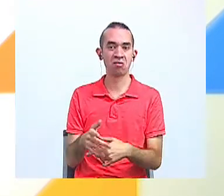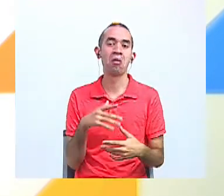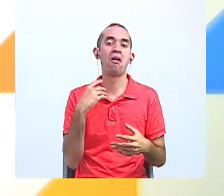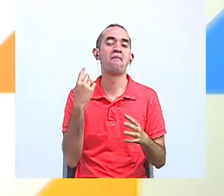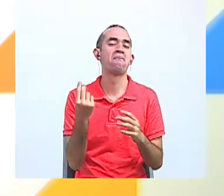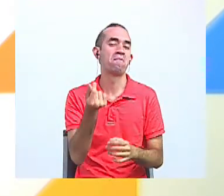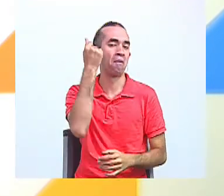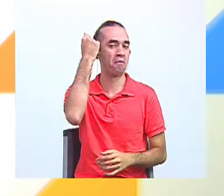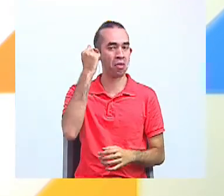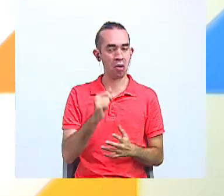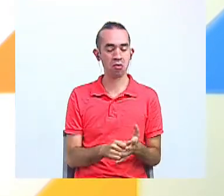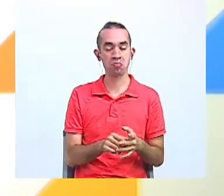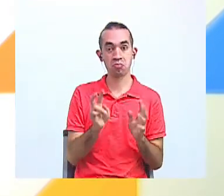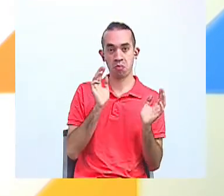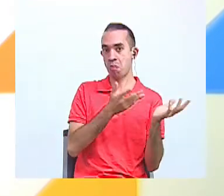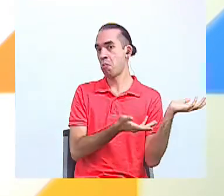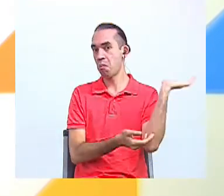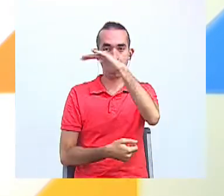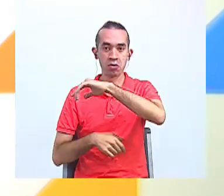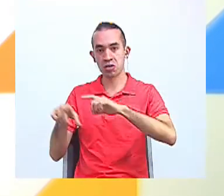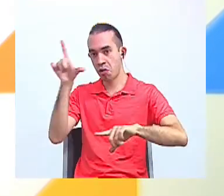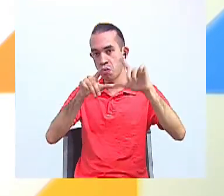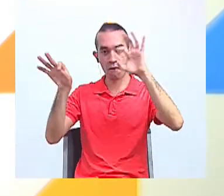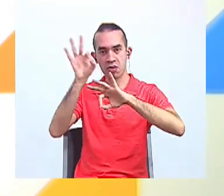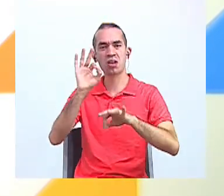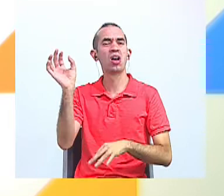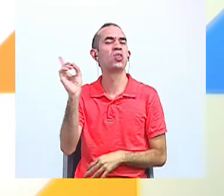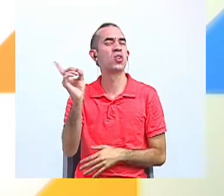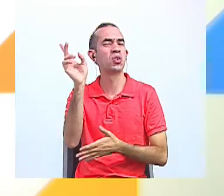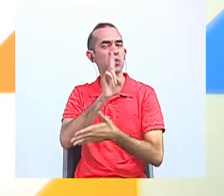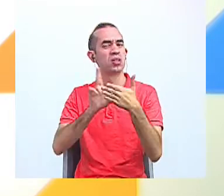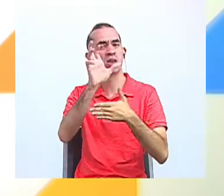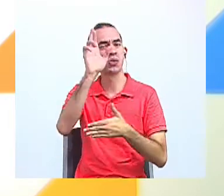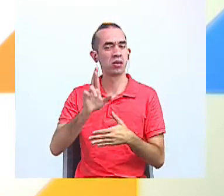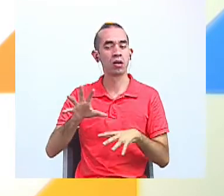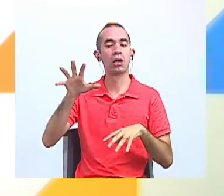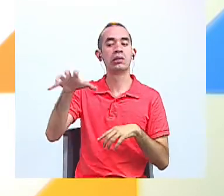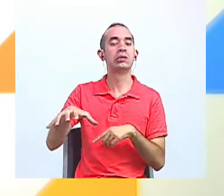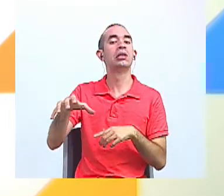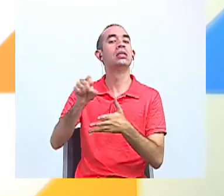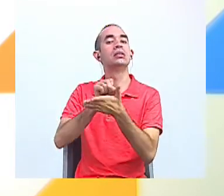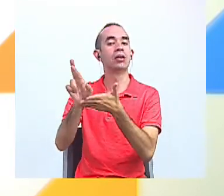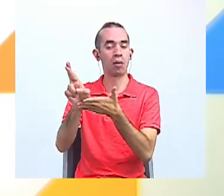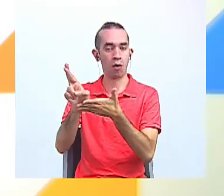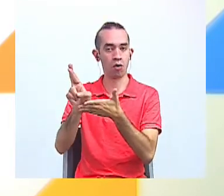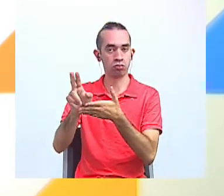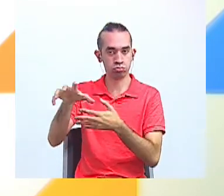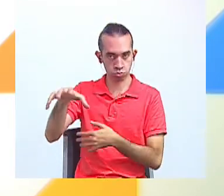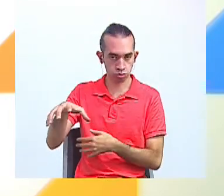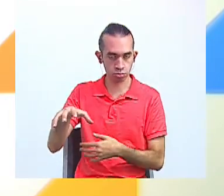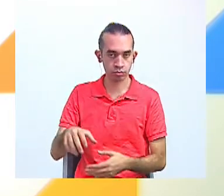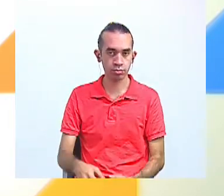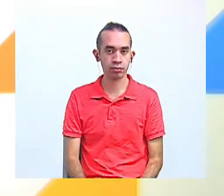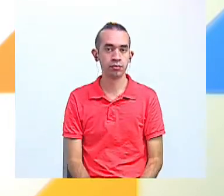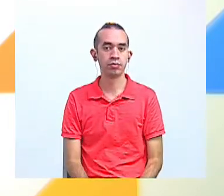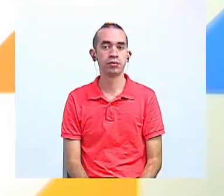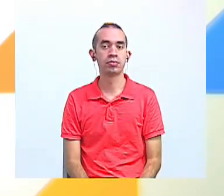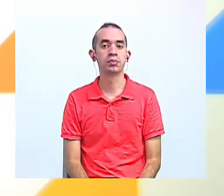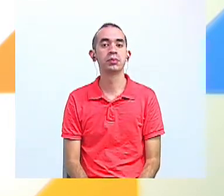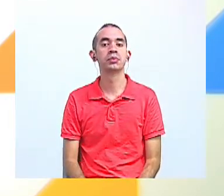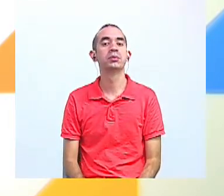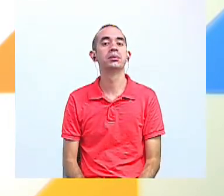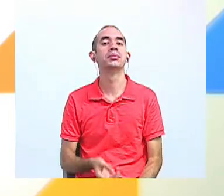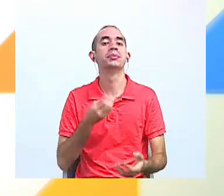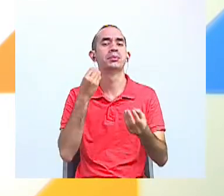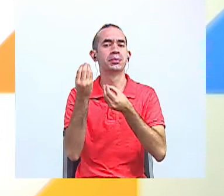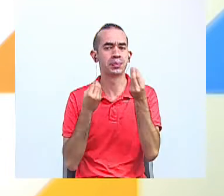trasladamos hasta el Laboratorio de Física de la Universidad de Costa Rica, sede de Occidente, ubicada en el Cantón de San Ramón, y